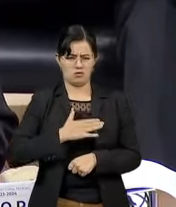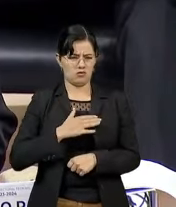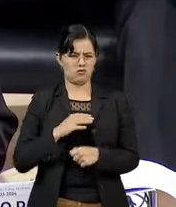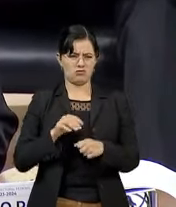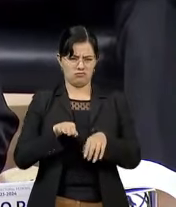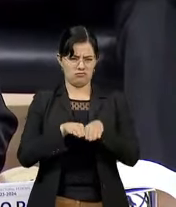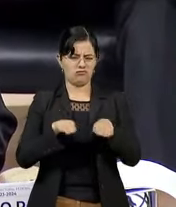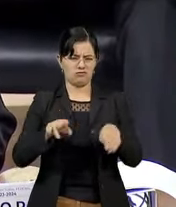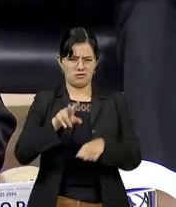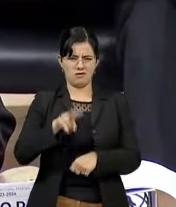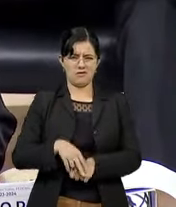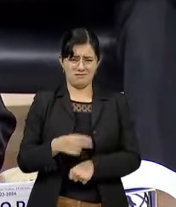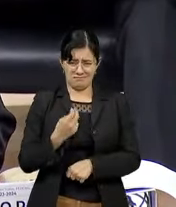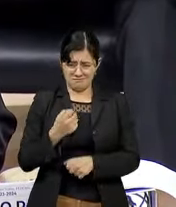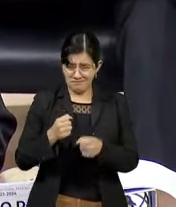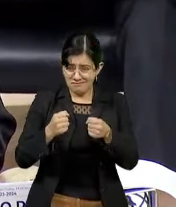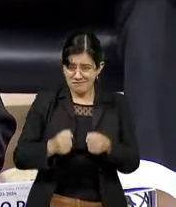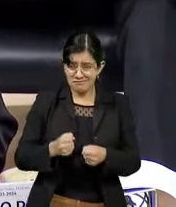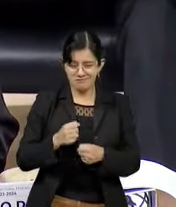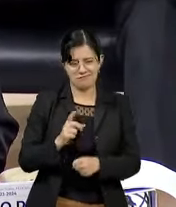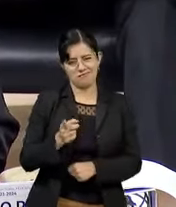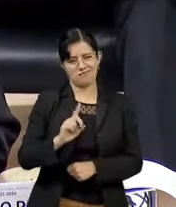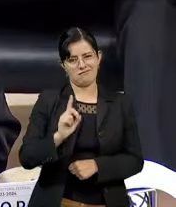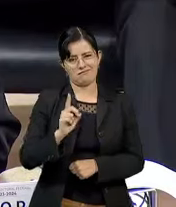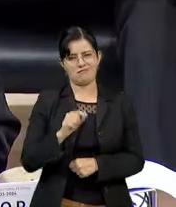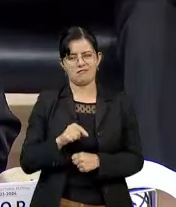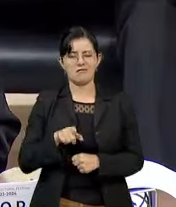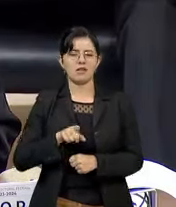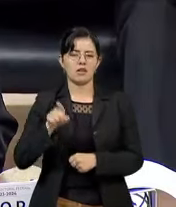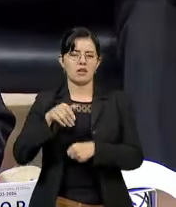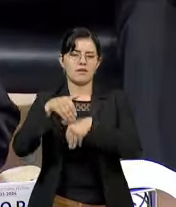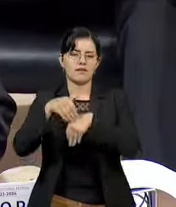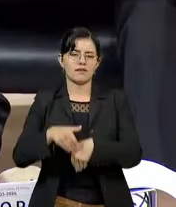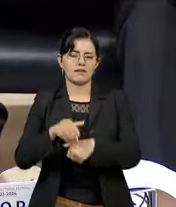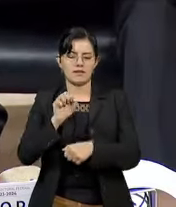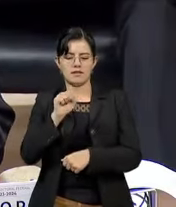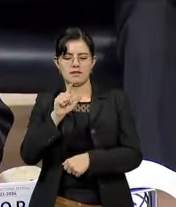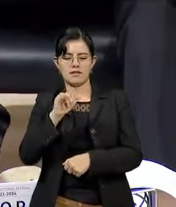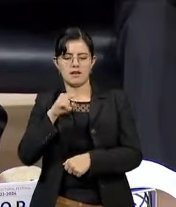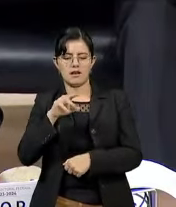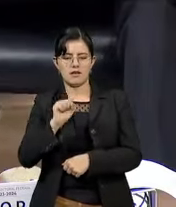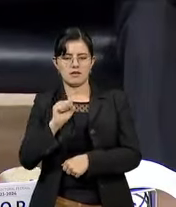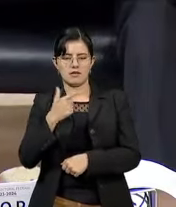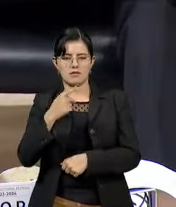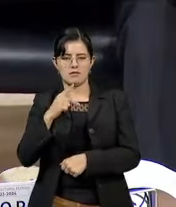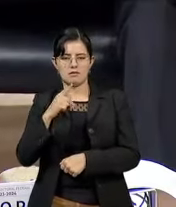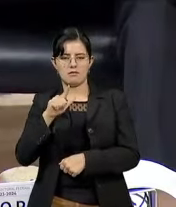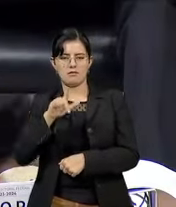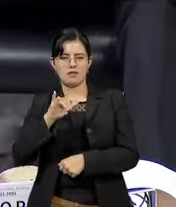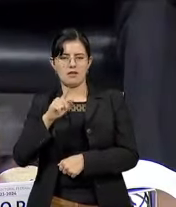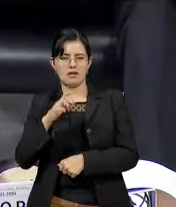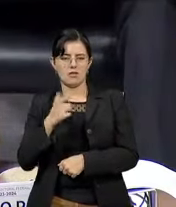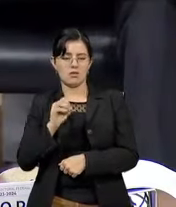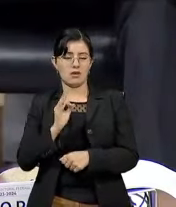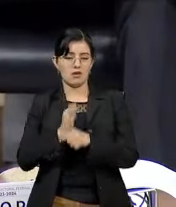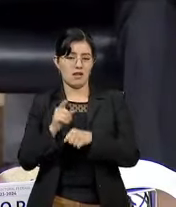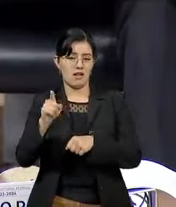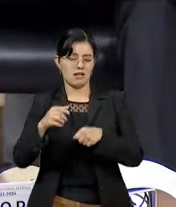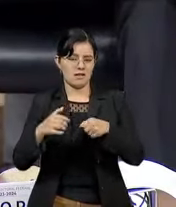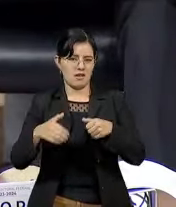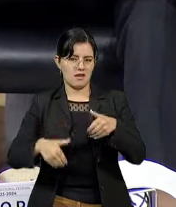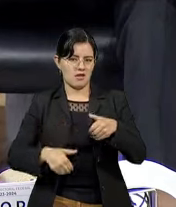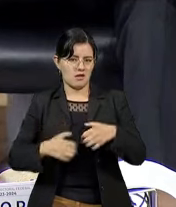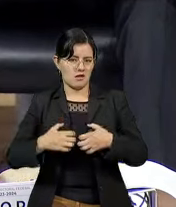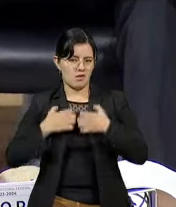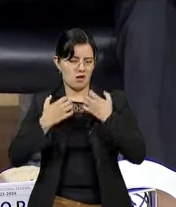está garantizada no no está garantizada obedece a alenas pliego que está rabioso en contra de nuestro gobierno porque le pide que